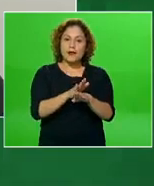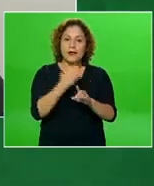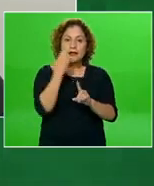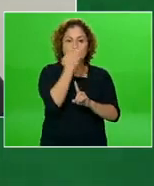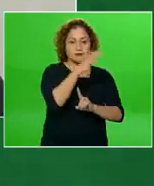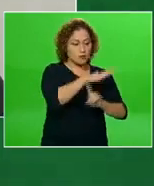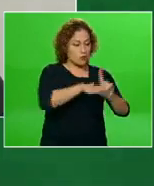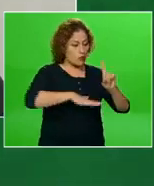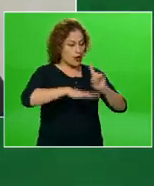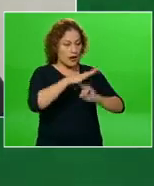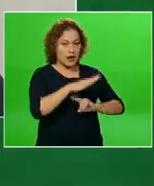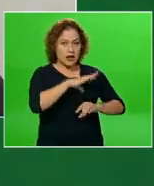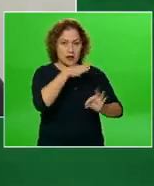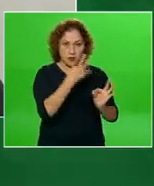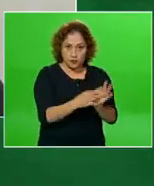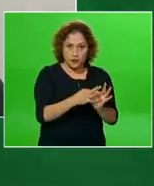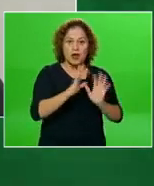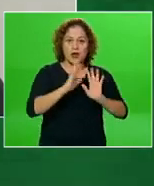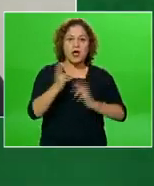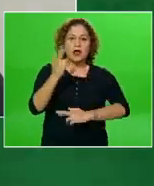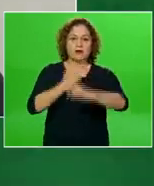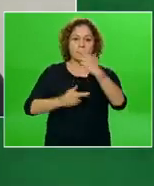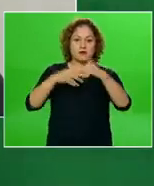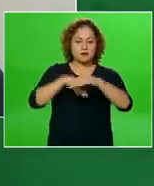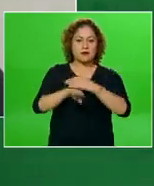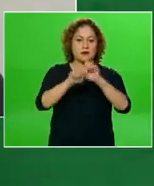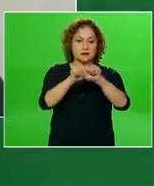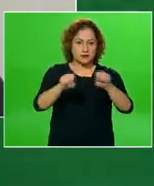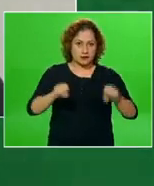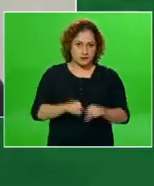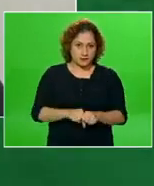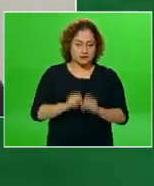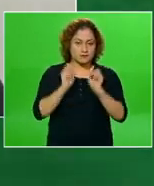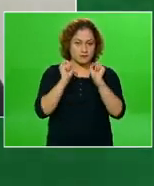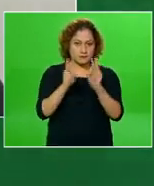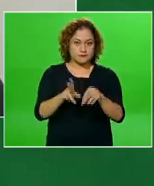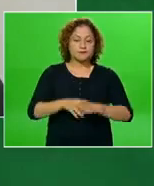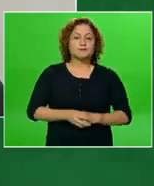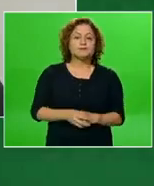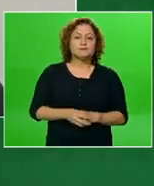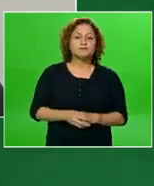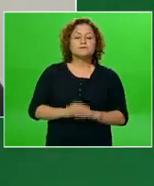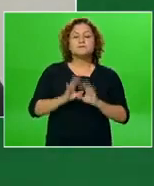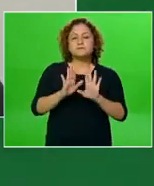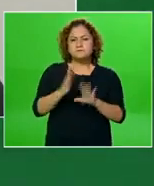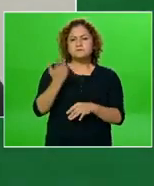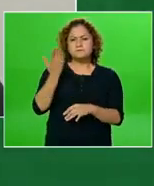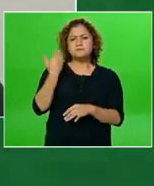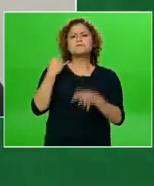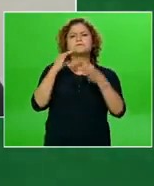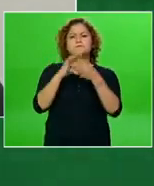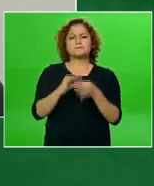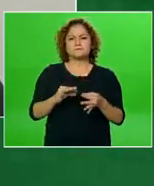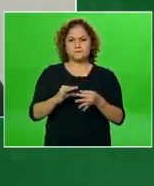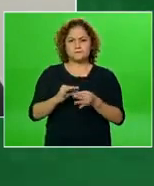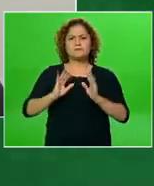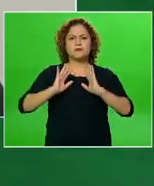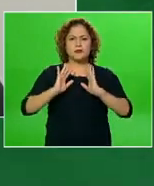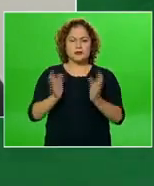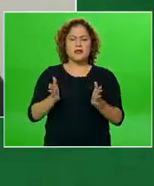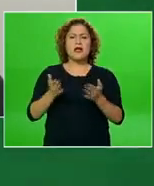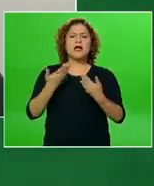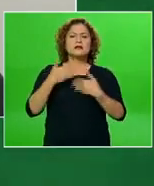el primero de ellos y esto inclusive ese ya hablaba de él o se tenía como una guía